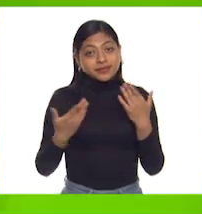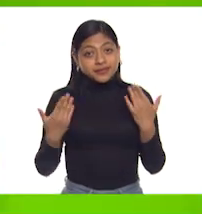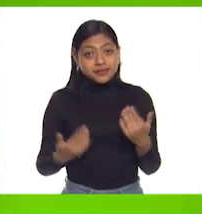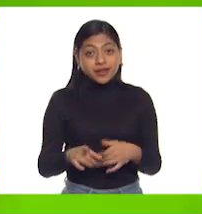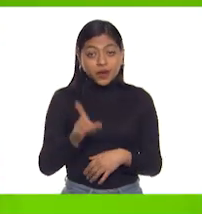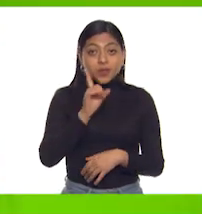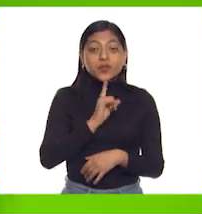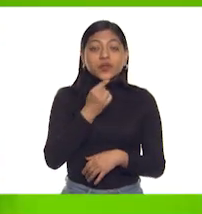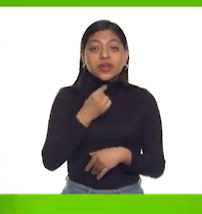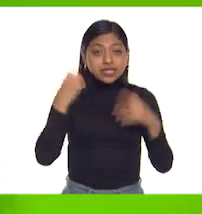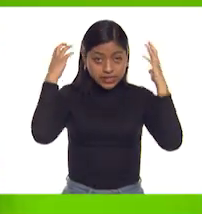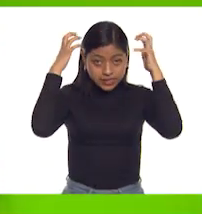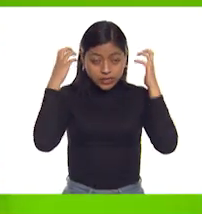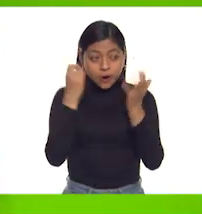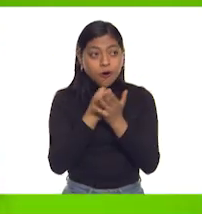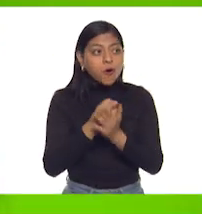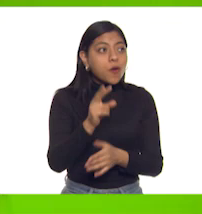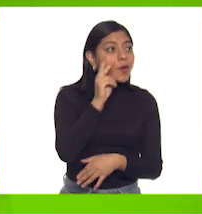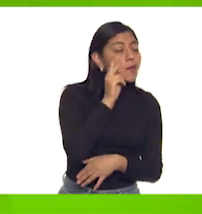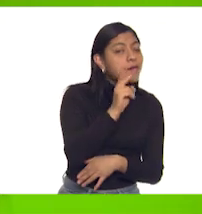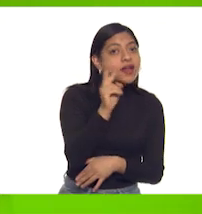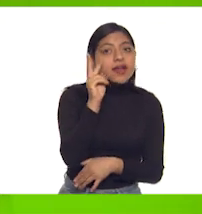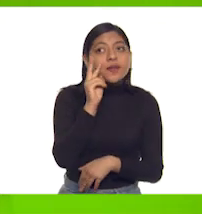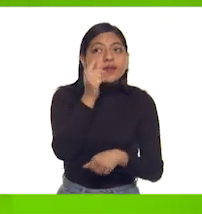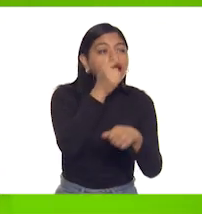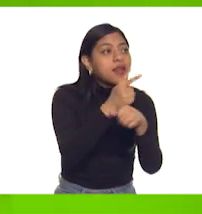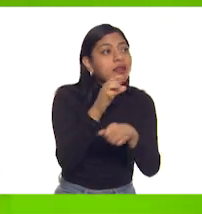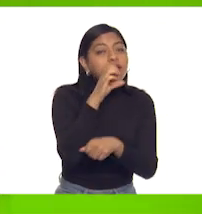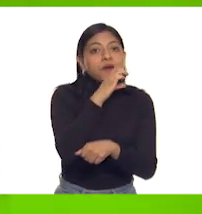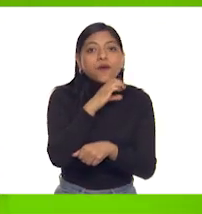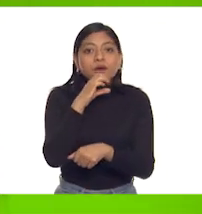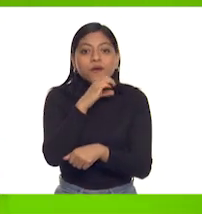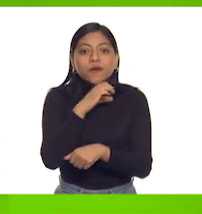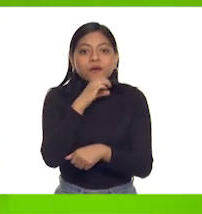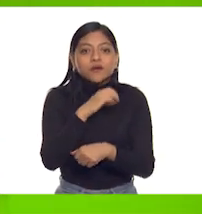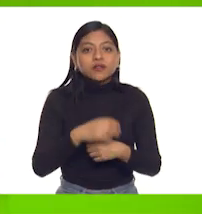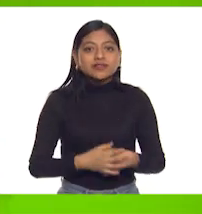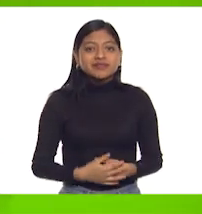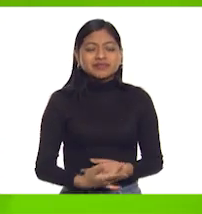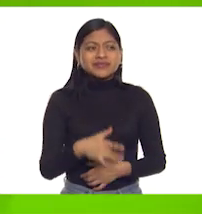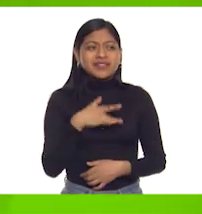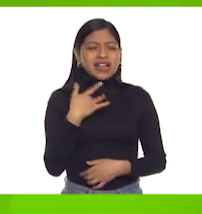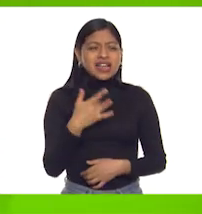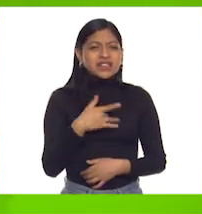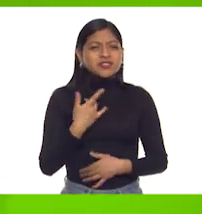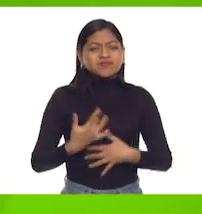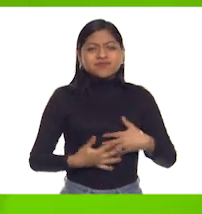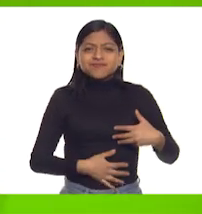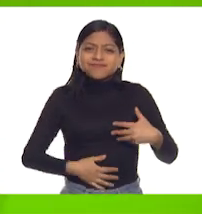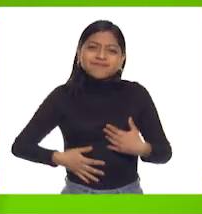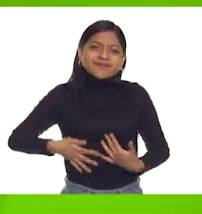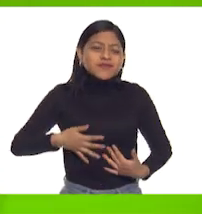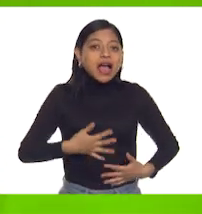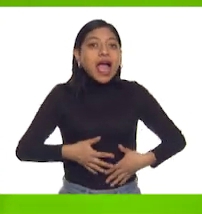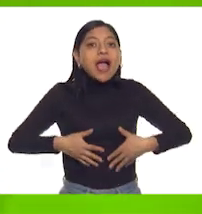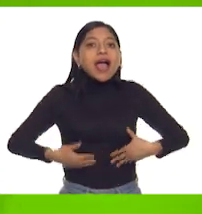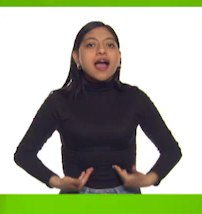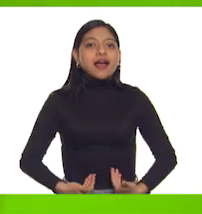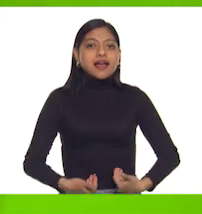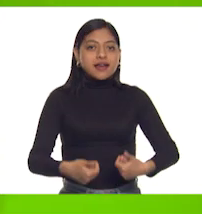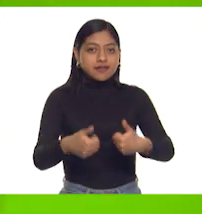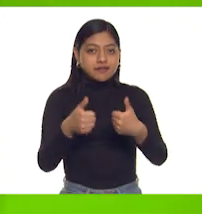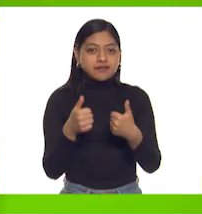Mientras iba observando todo lo que había en la casa, comenzó a sentir hambre, ya que